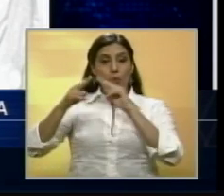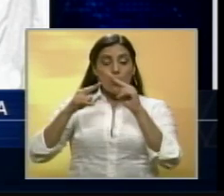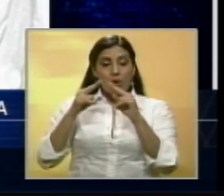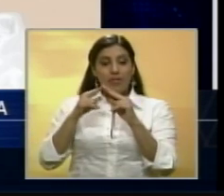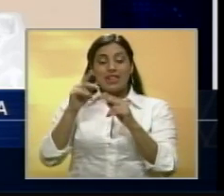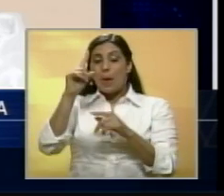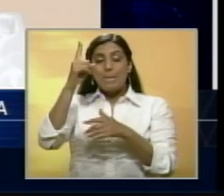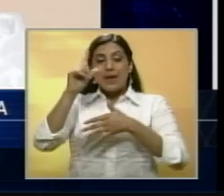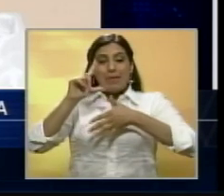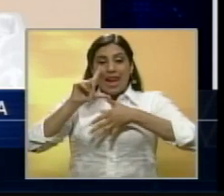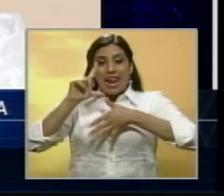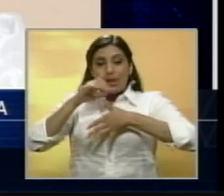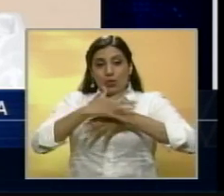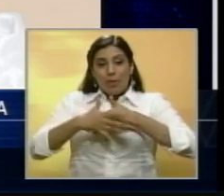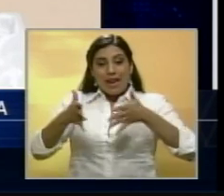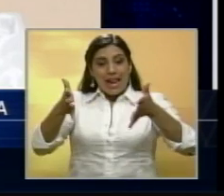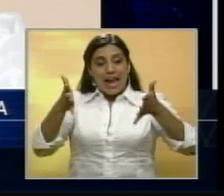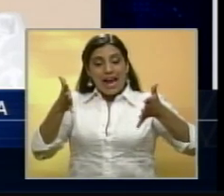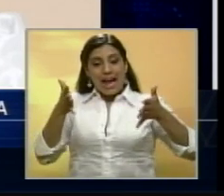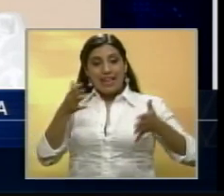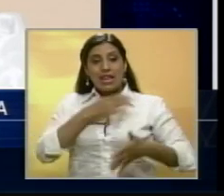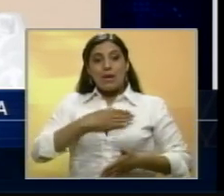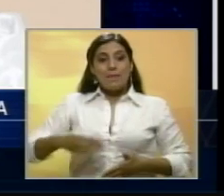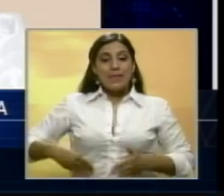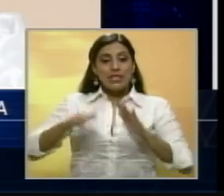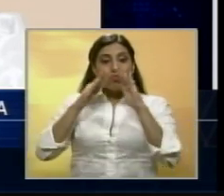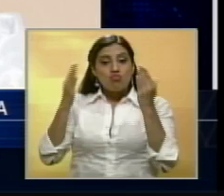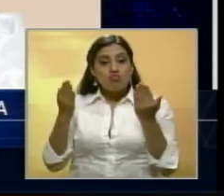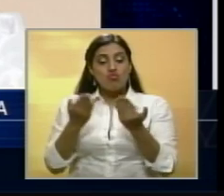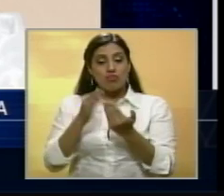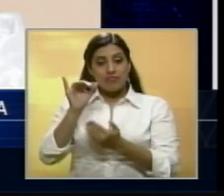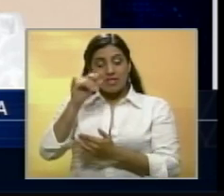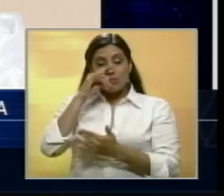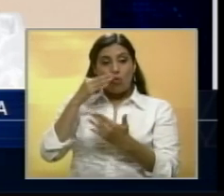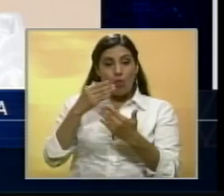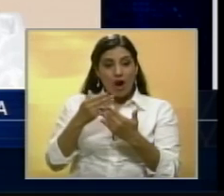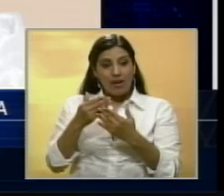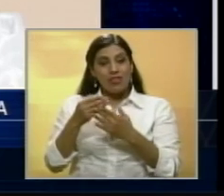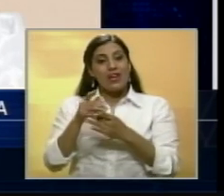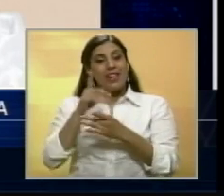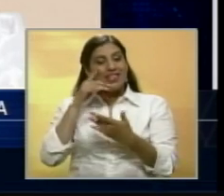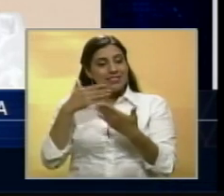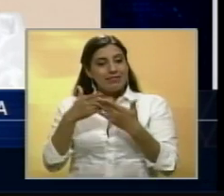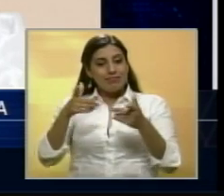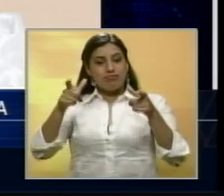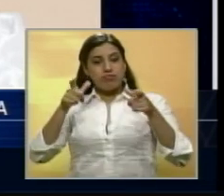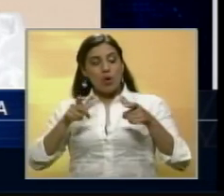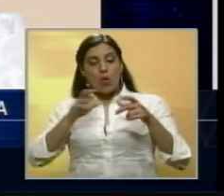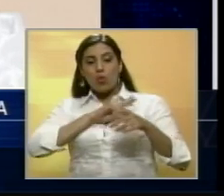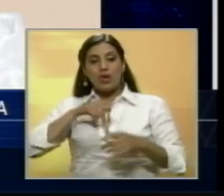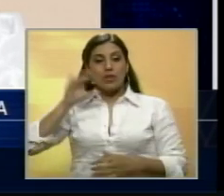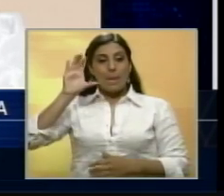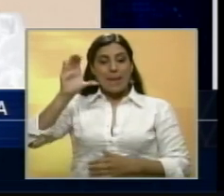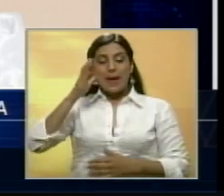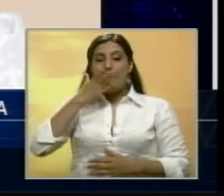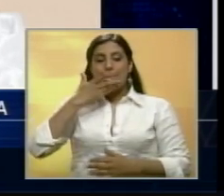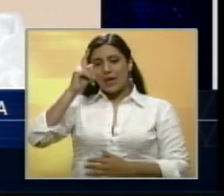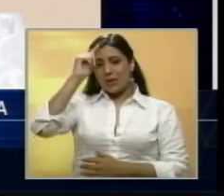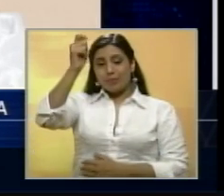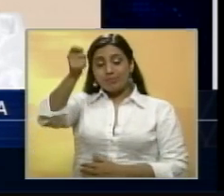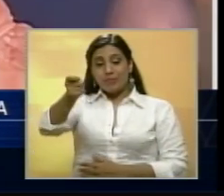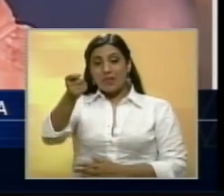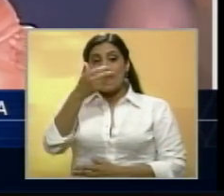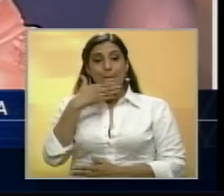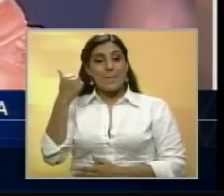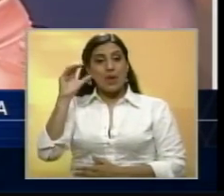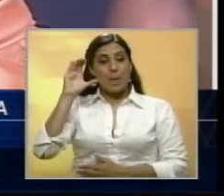primera latinoamericana en ganar el Miss Mundo de ese mismo año, lo que le concedió a nuestro país el reconocimiento